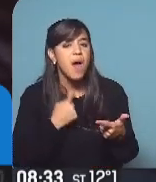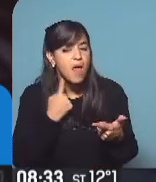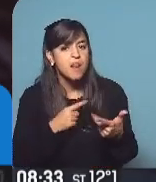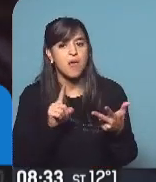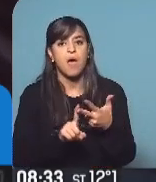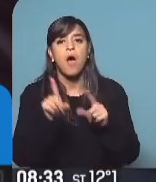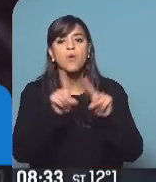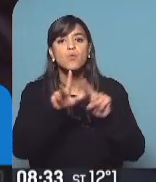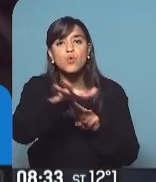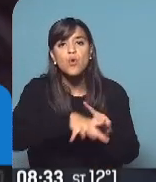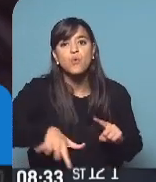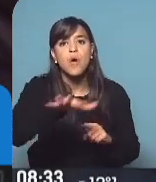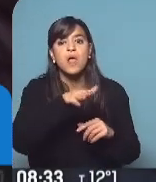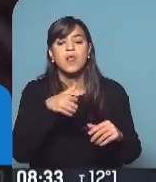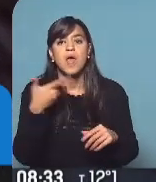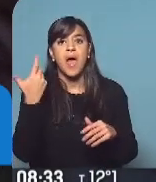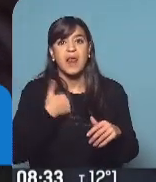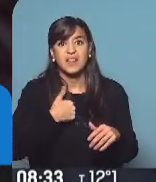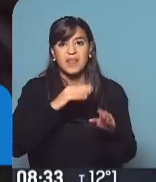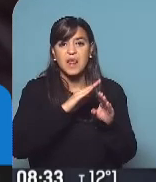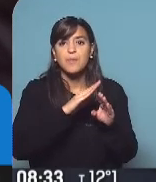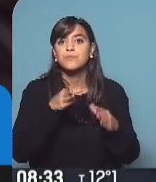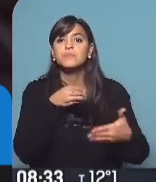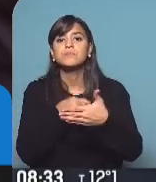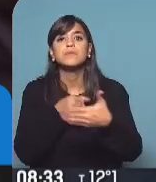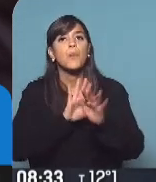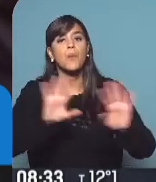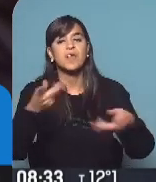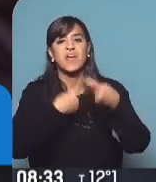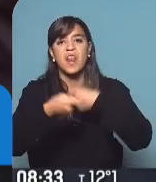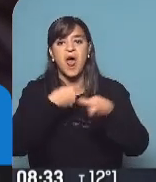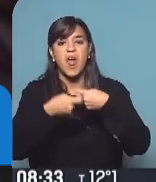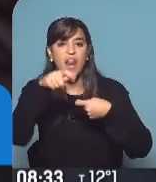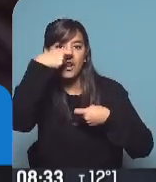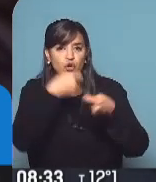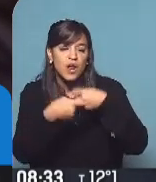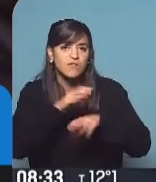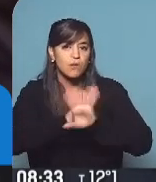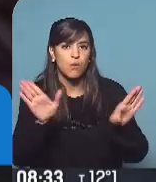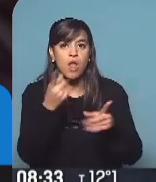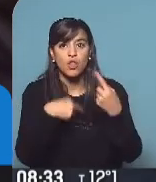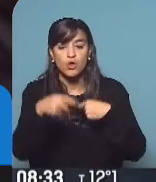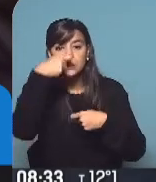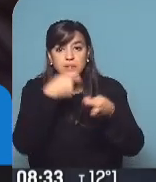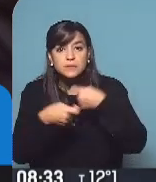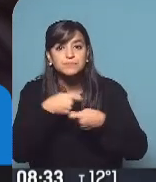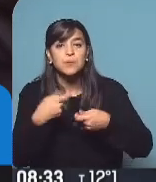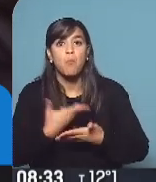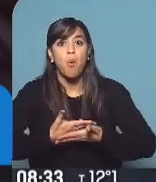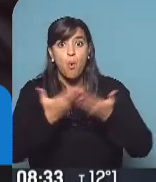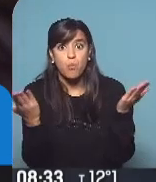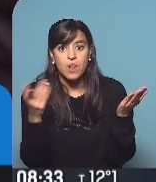pasando en algunos lugares limítrofe de la argentina que cerramos la puerta al narcotráfico cuando narcotráfico copta al sistema público